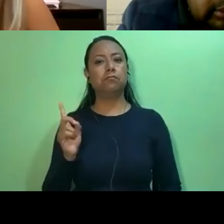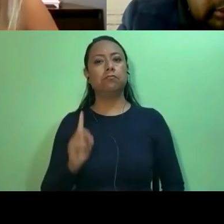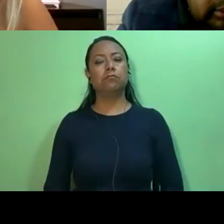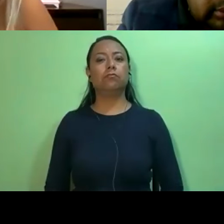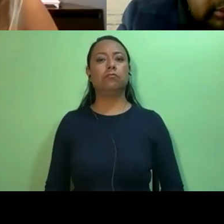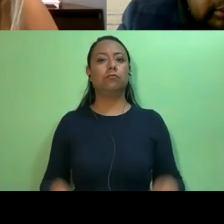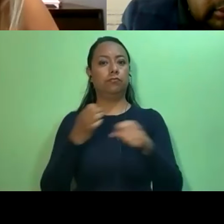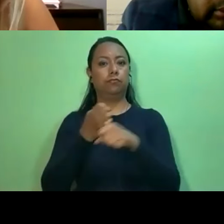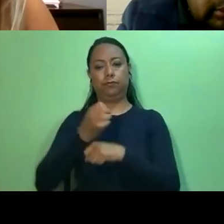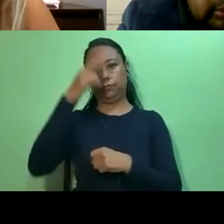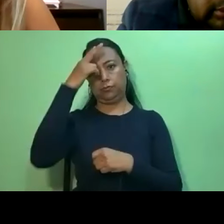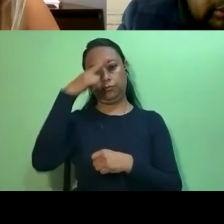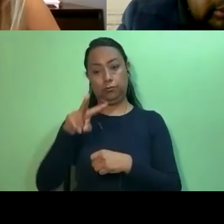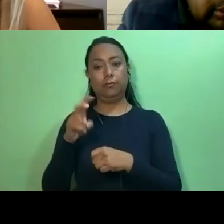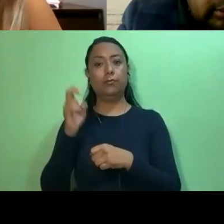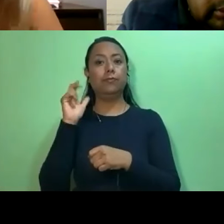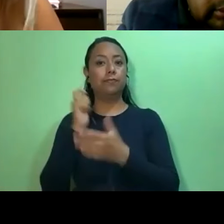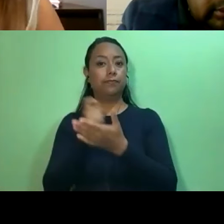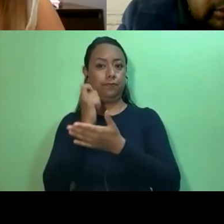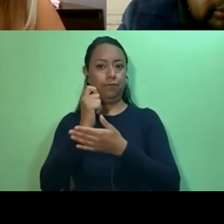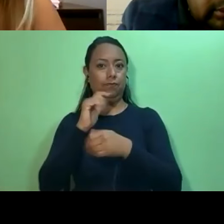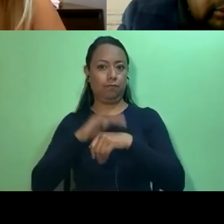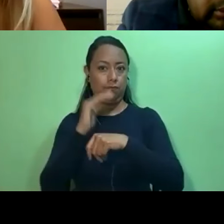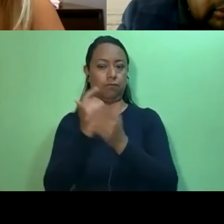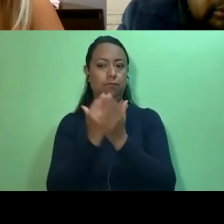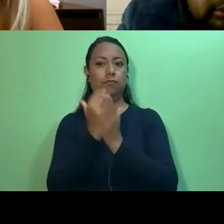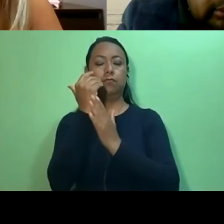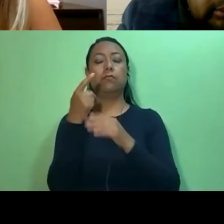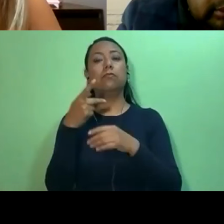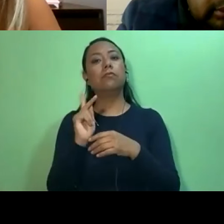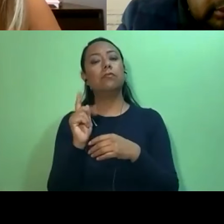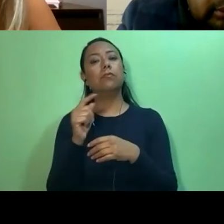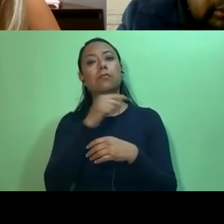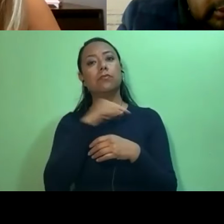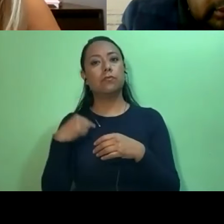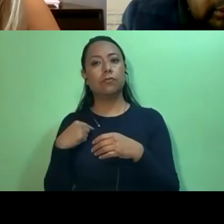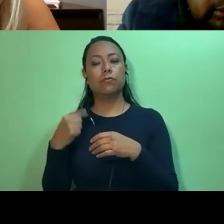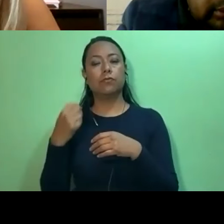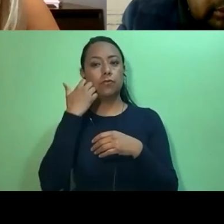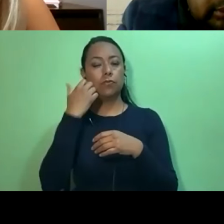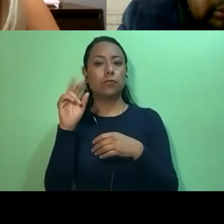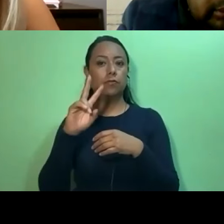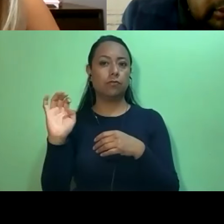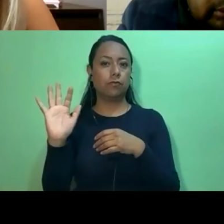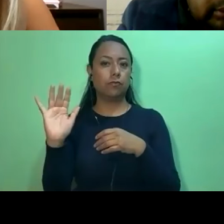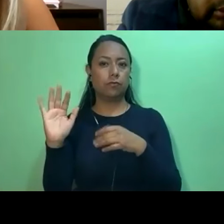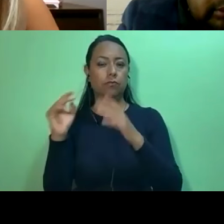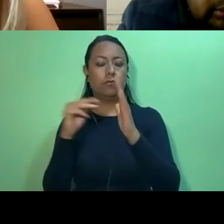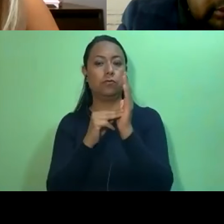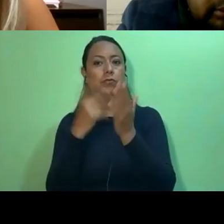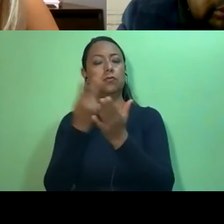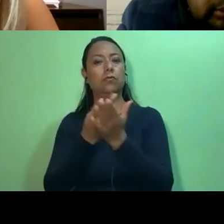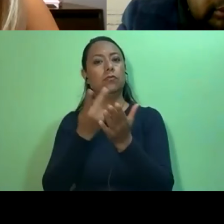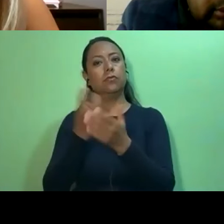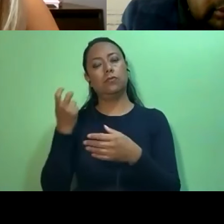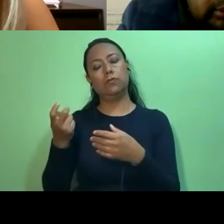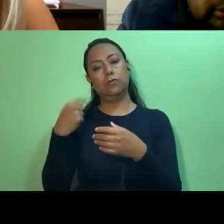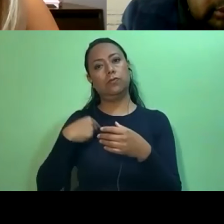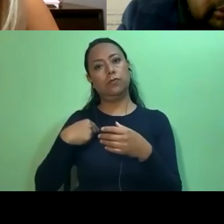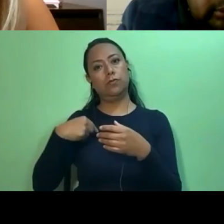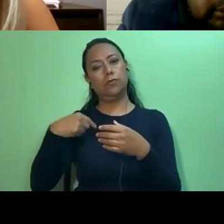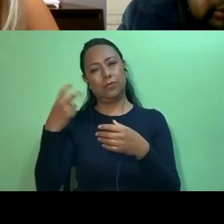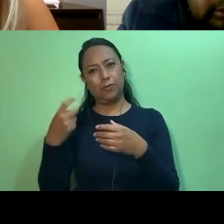tiene más alto, pero la propuesta es mantenerlo en los 250,000 pesos. Consideramos en este sentido, diputado, que con las